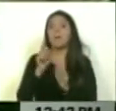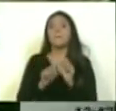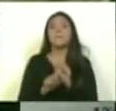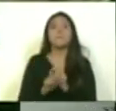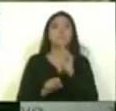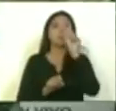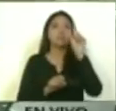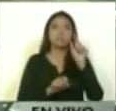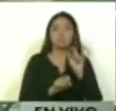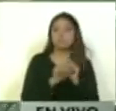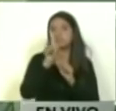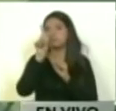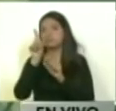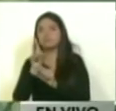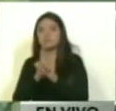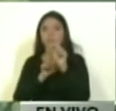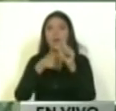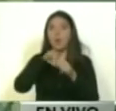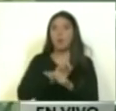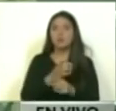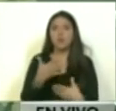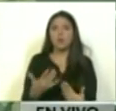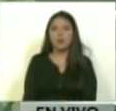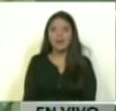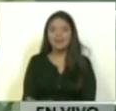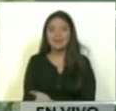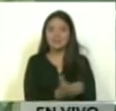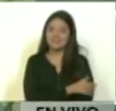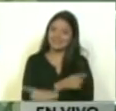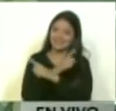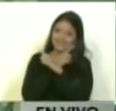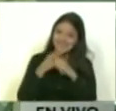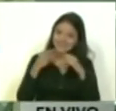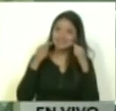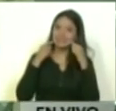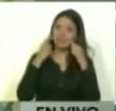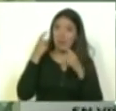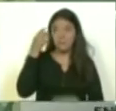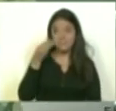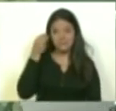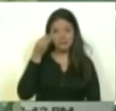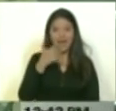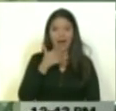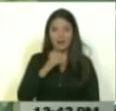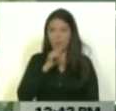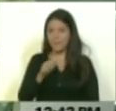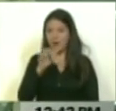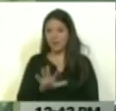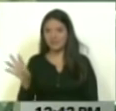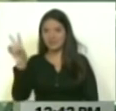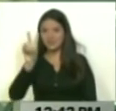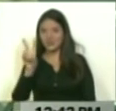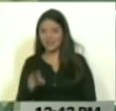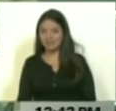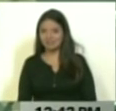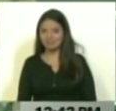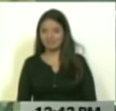¿no? Y es el único momento que la derecha sonríe, es cuando piensan que le sucedió algo malo al país.